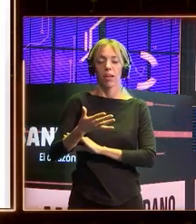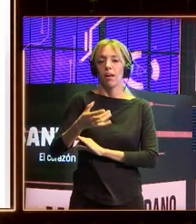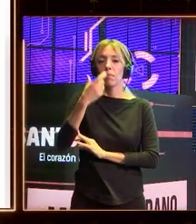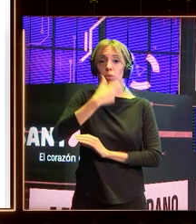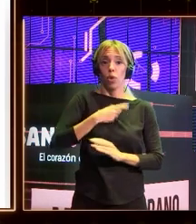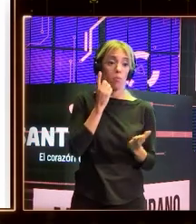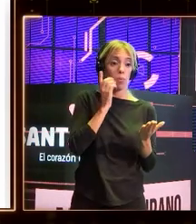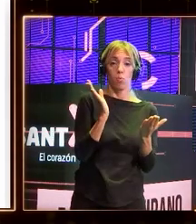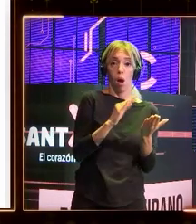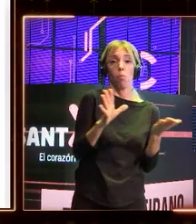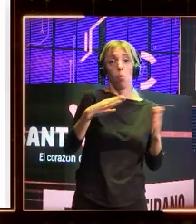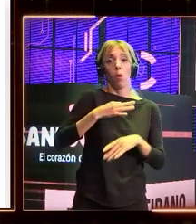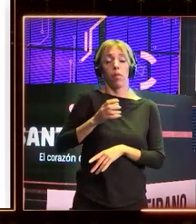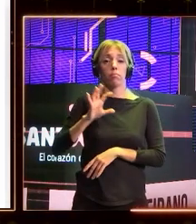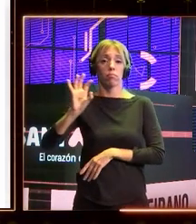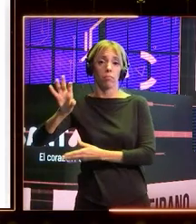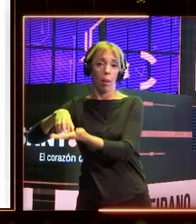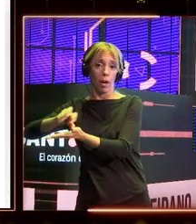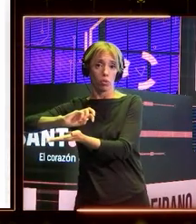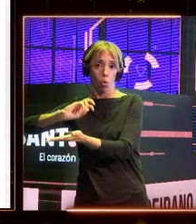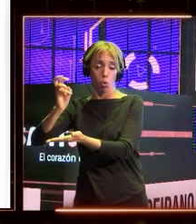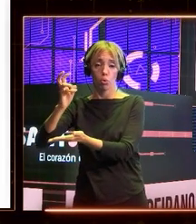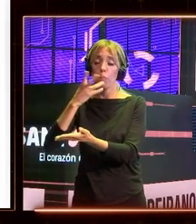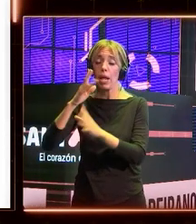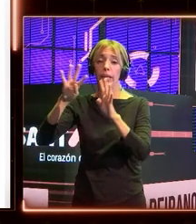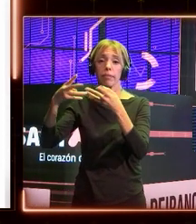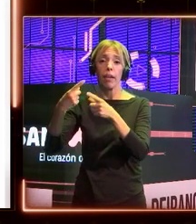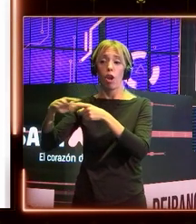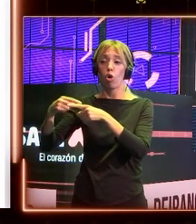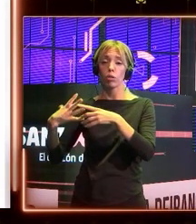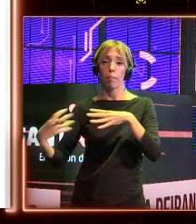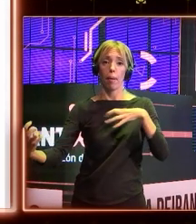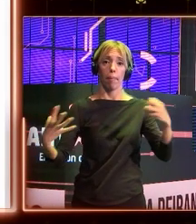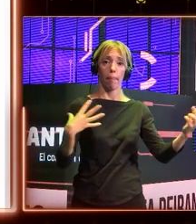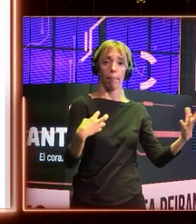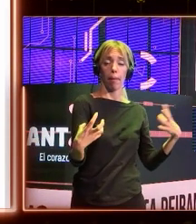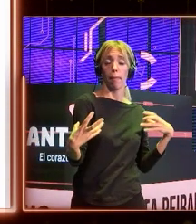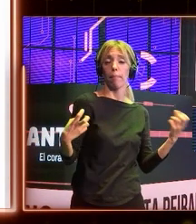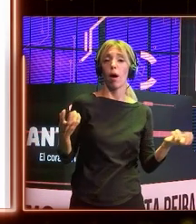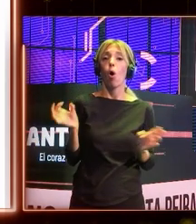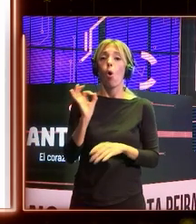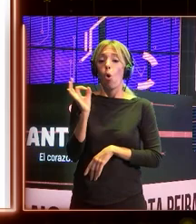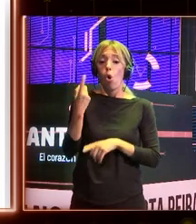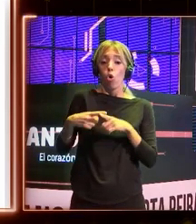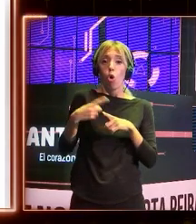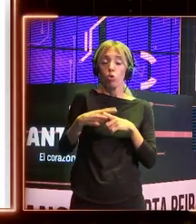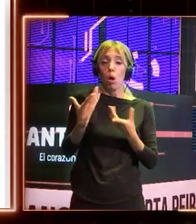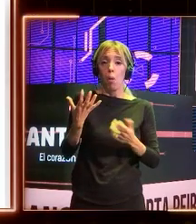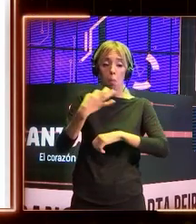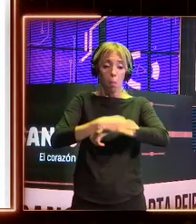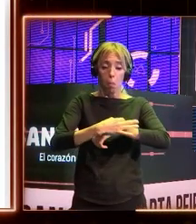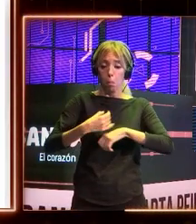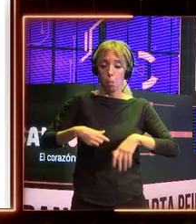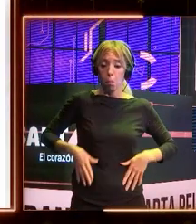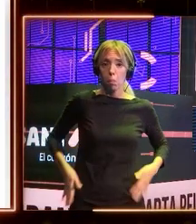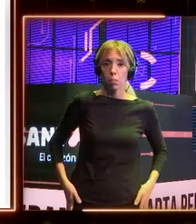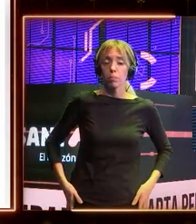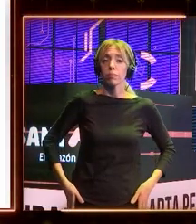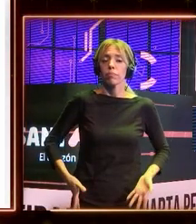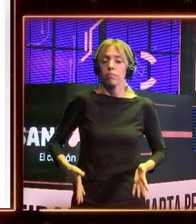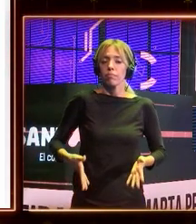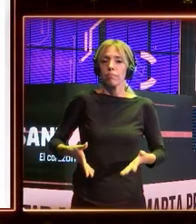apropiadamente vigiladas por el Internet de las cosas. Y incluso llevamos objetos que para mí son